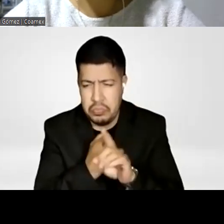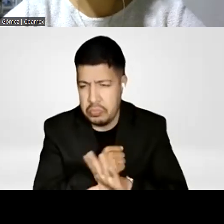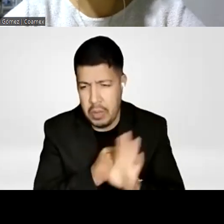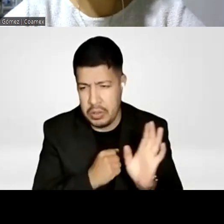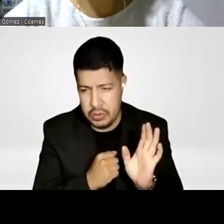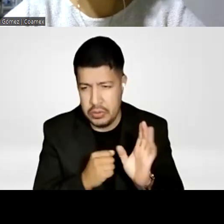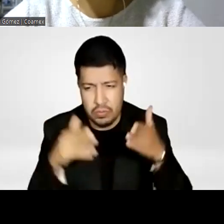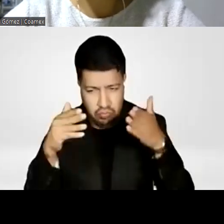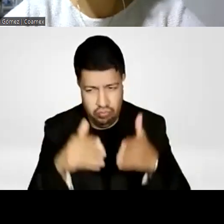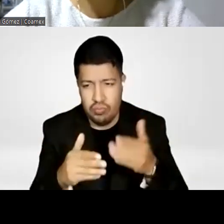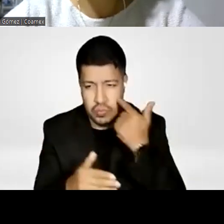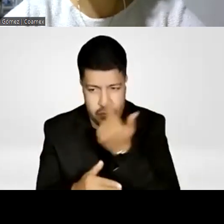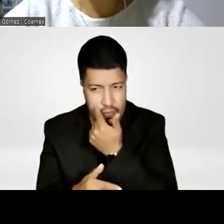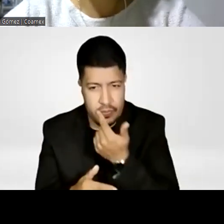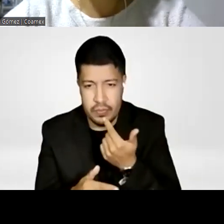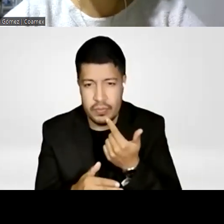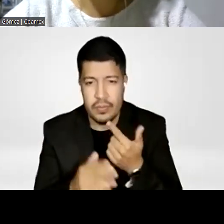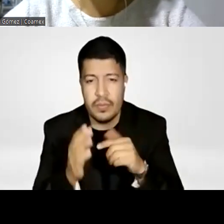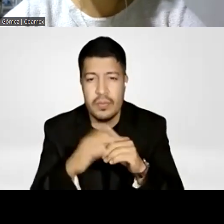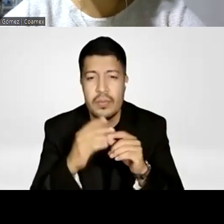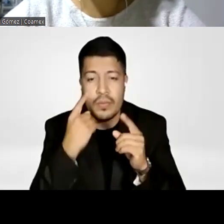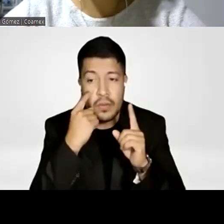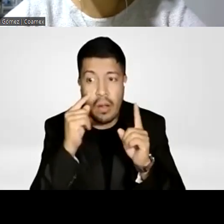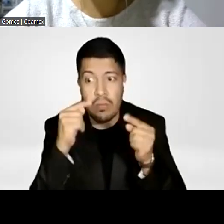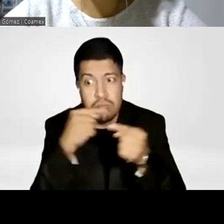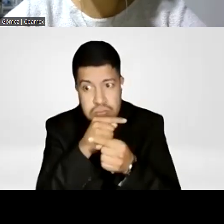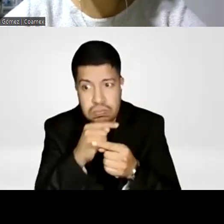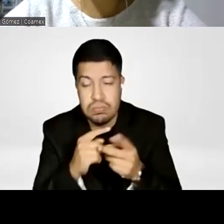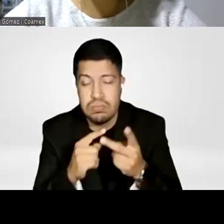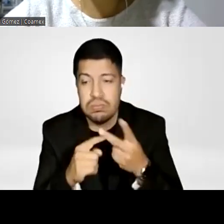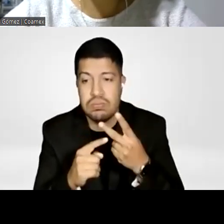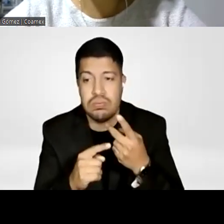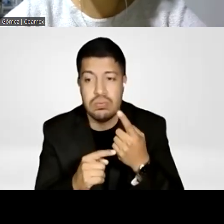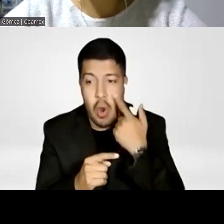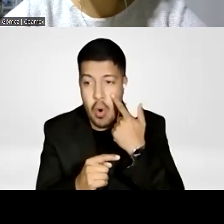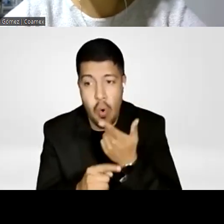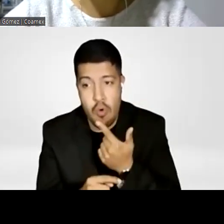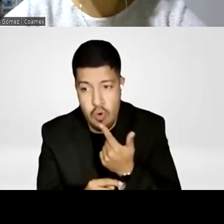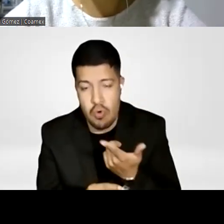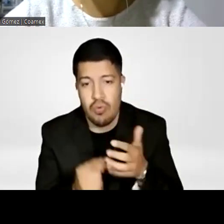retinoblastoma, como estrabismo, no sé, ojo rojo, no sé.